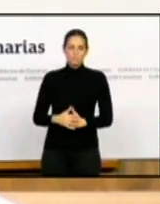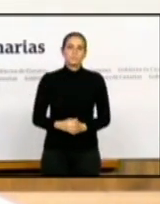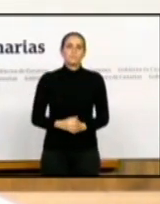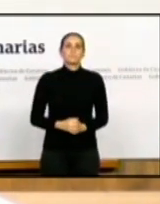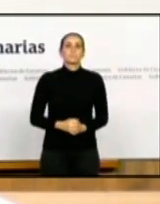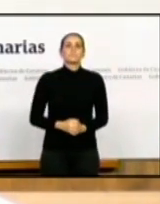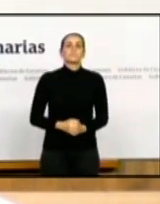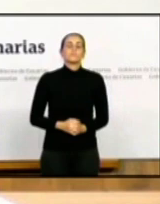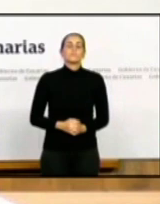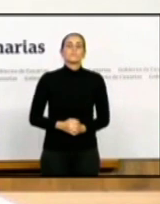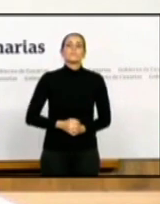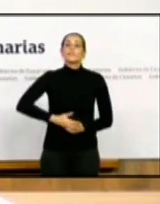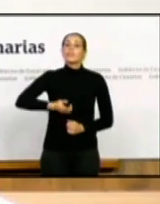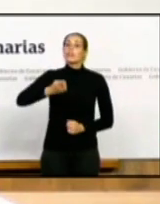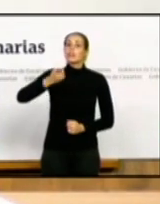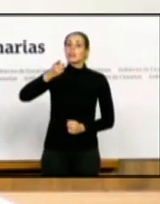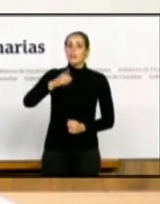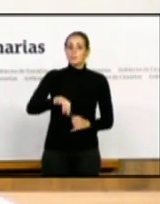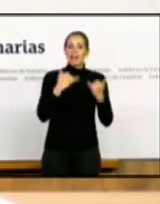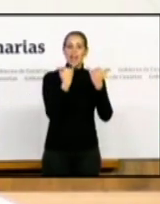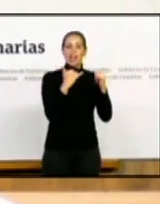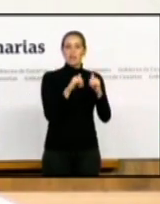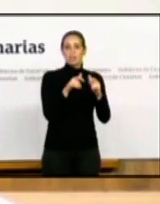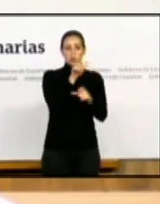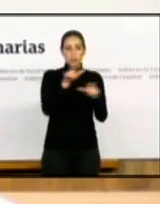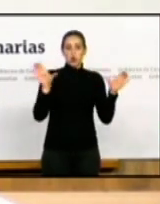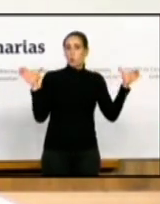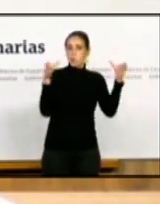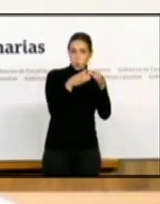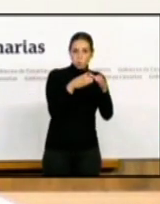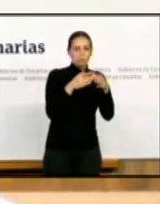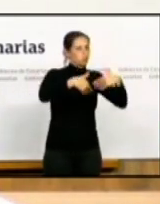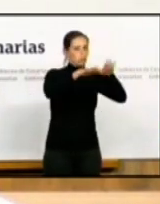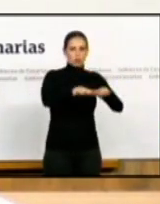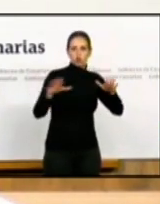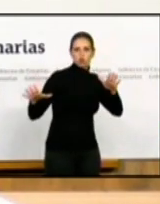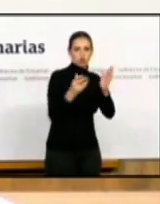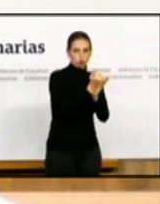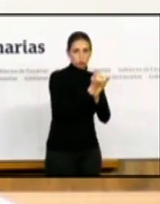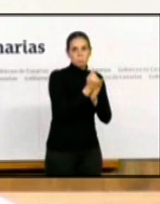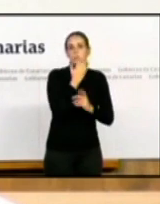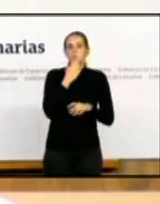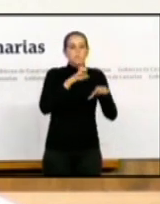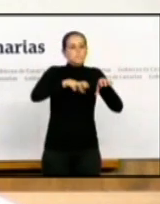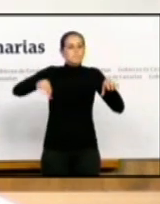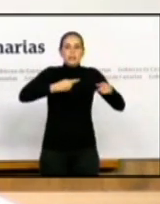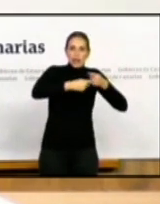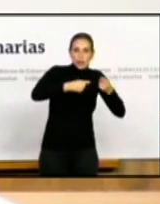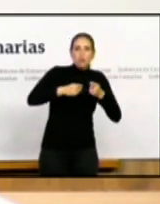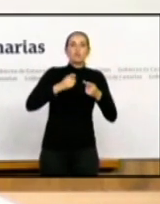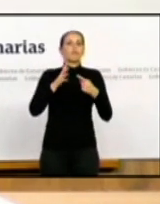También se suspenden todo evento multitudinario, entendiéndose como tal mercadillos,